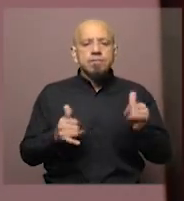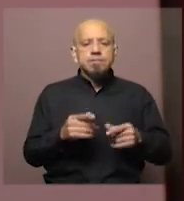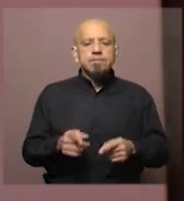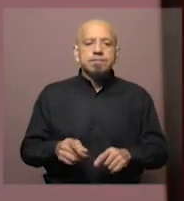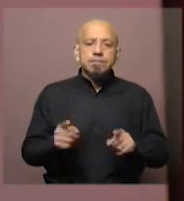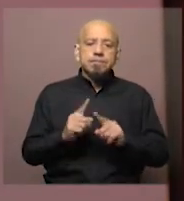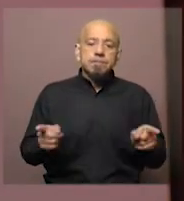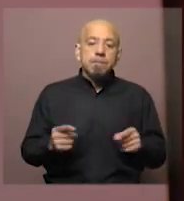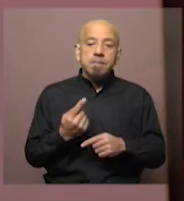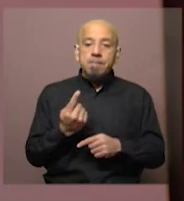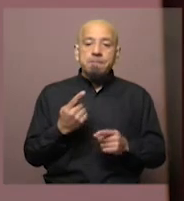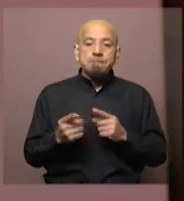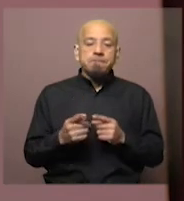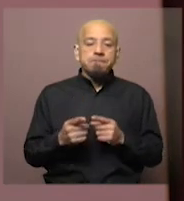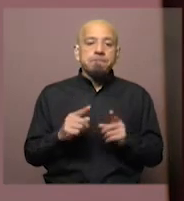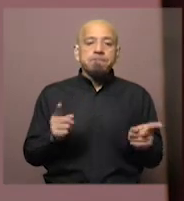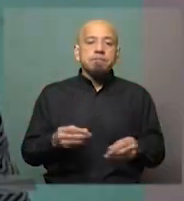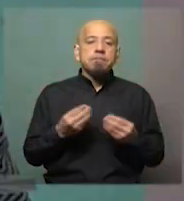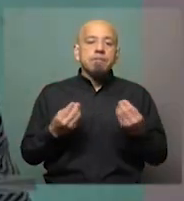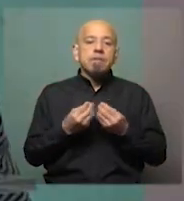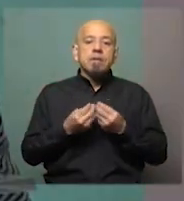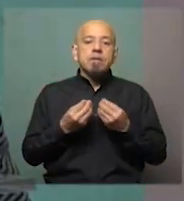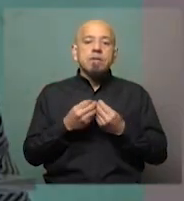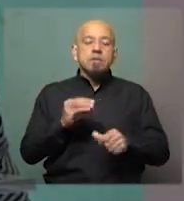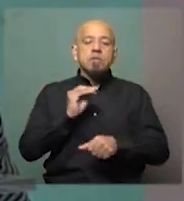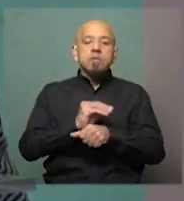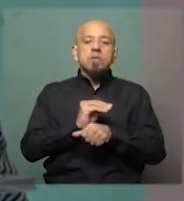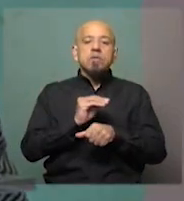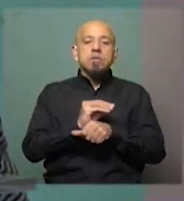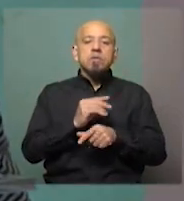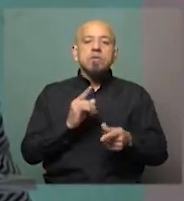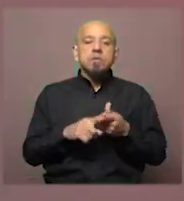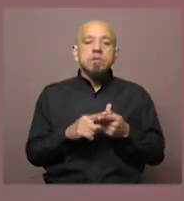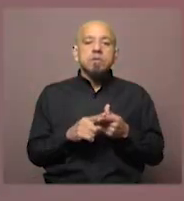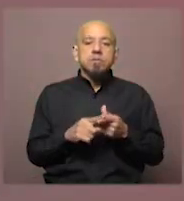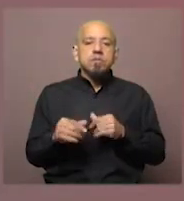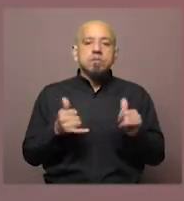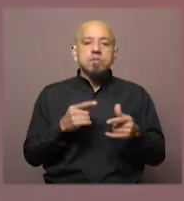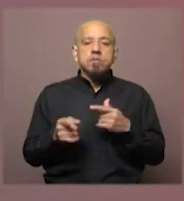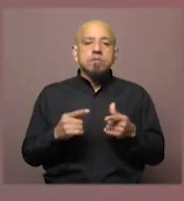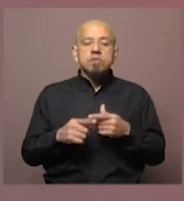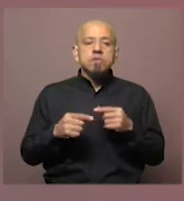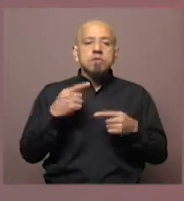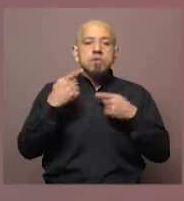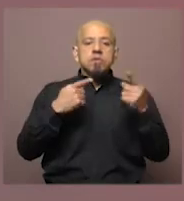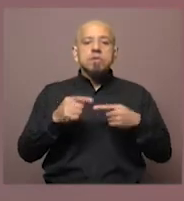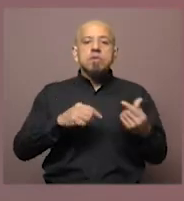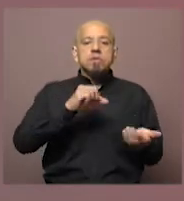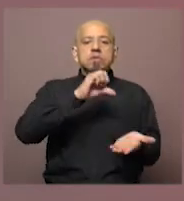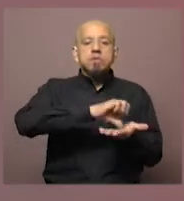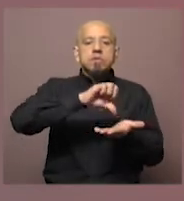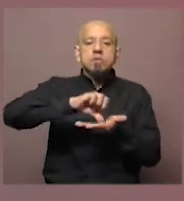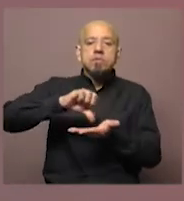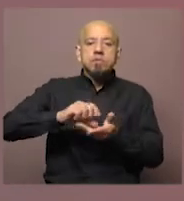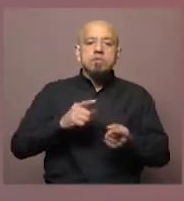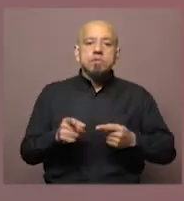es de uno, sino que ha sido de muchas culturas, ¿no? En realidad los juegos viajan, viajan por los distintos países, por los distintos